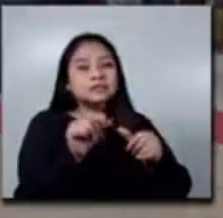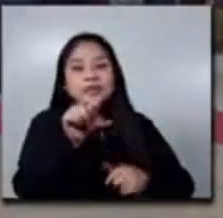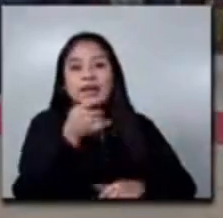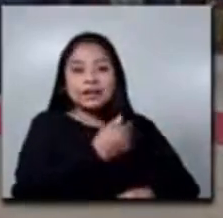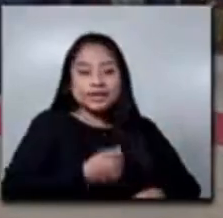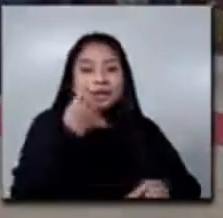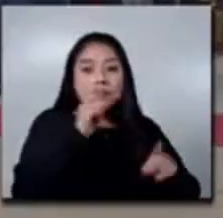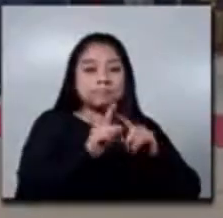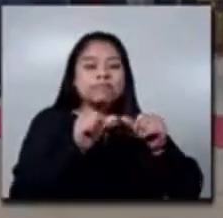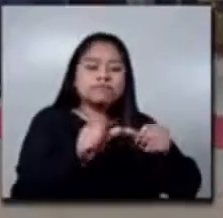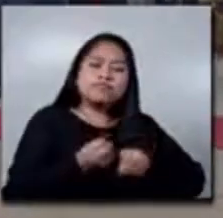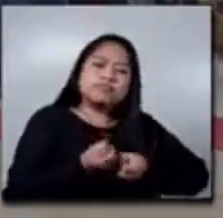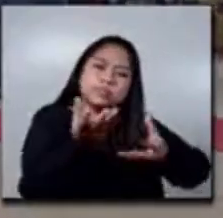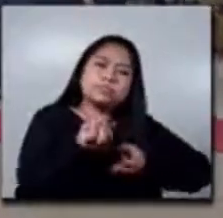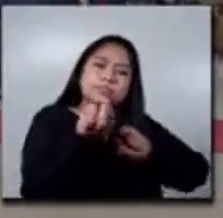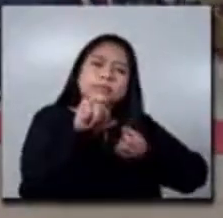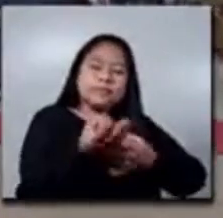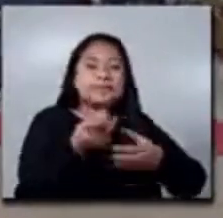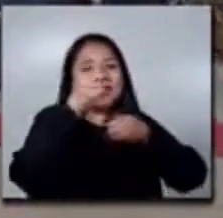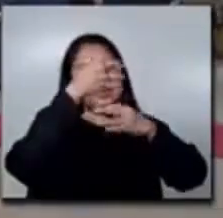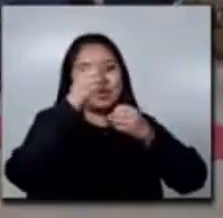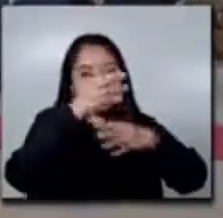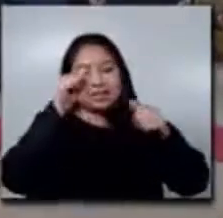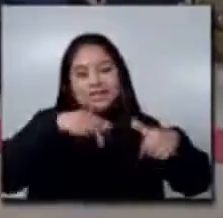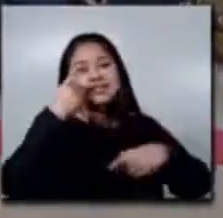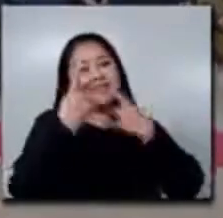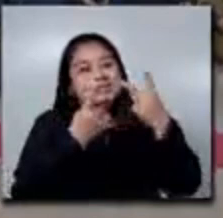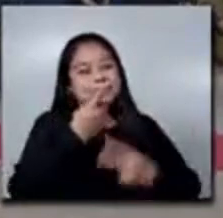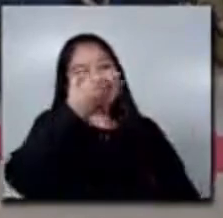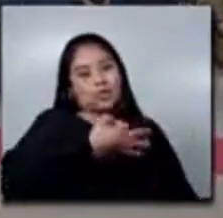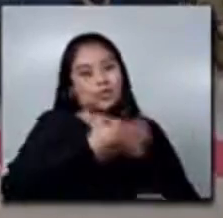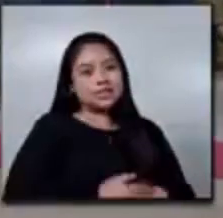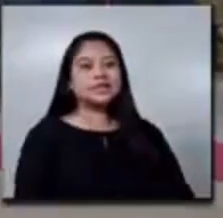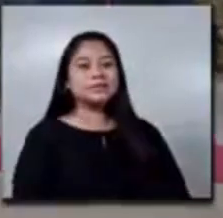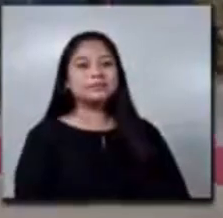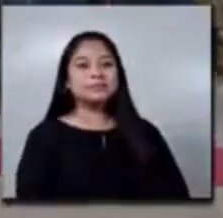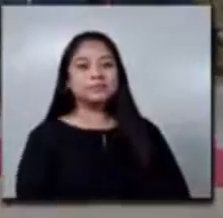le seguimos trasladando estos detalles de esta visita oficial.